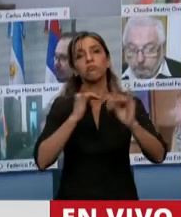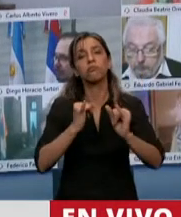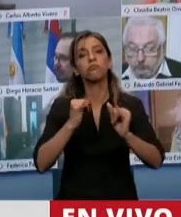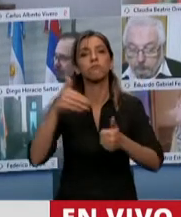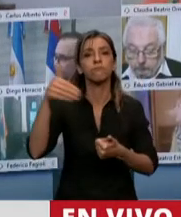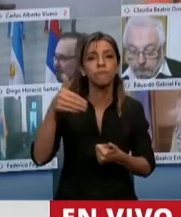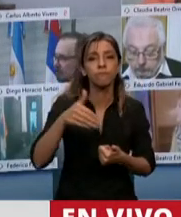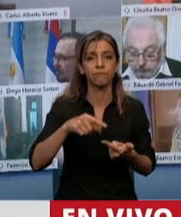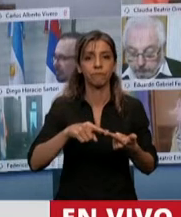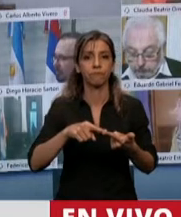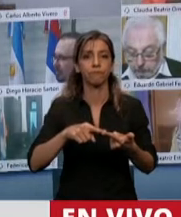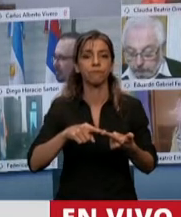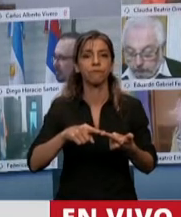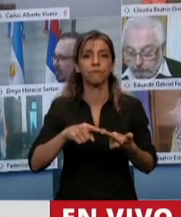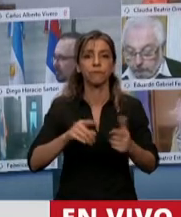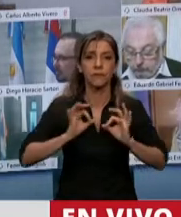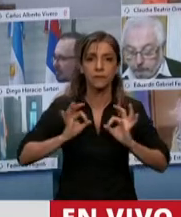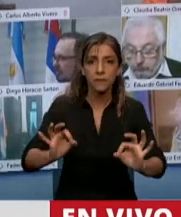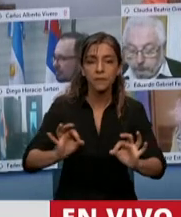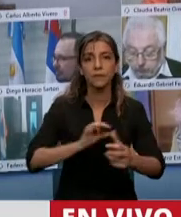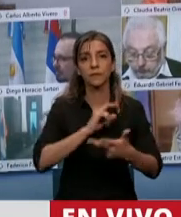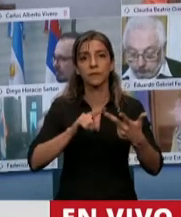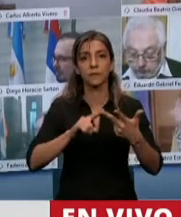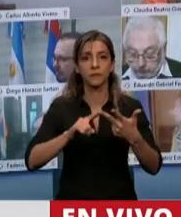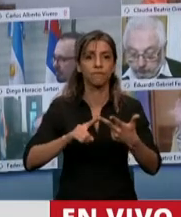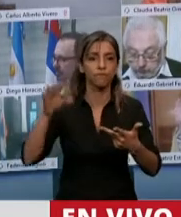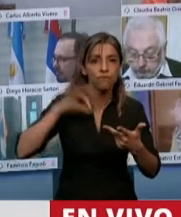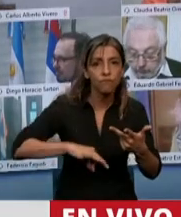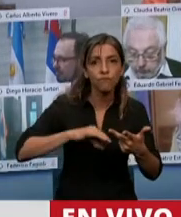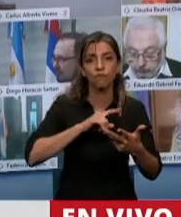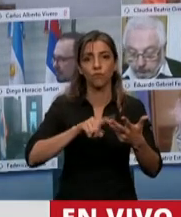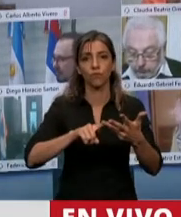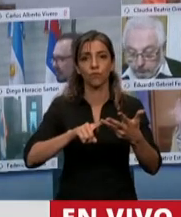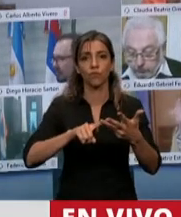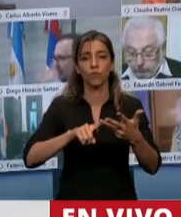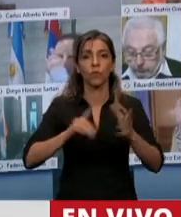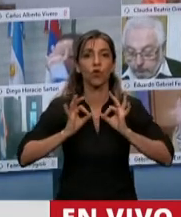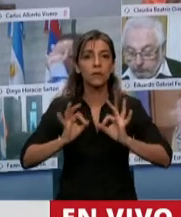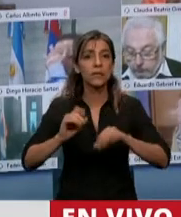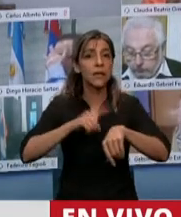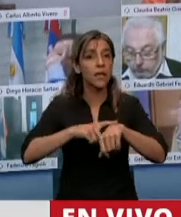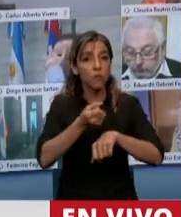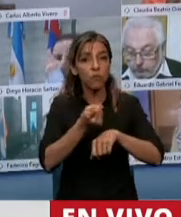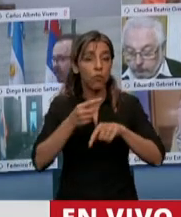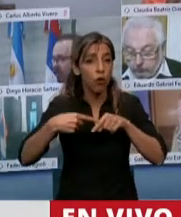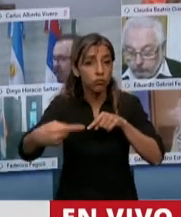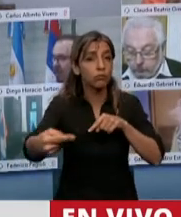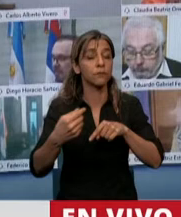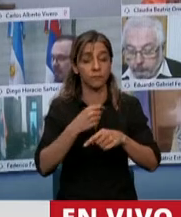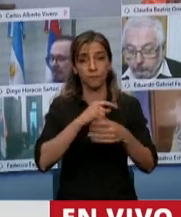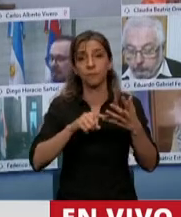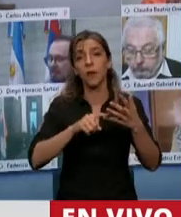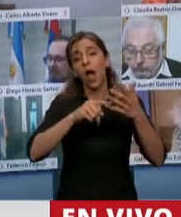la licencia, con el goce de las dietas, con la duración de las licencias, y llega hasta el número